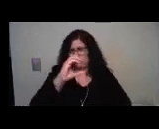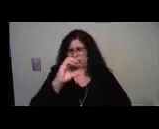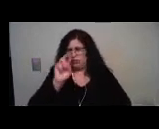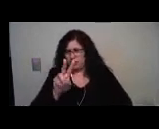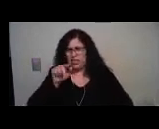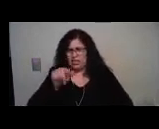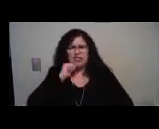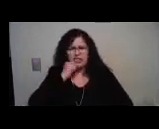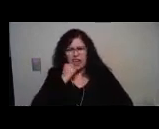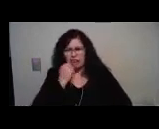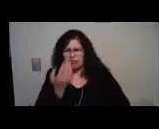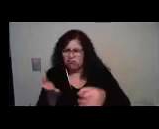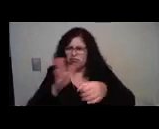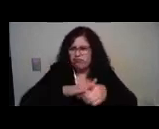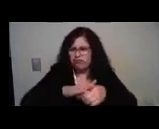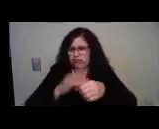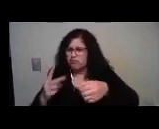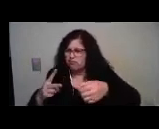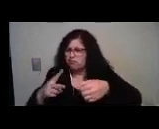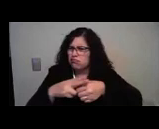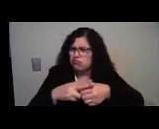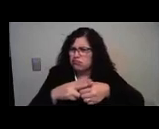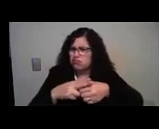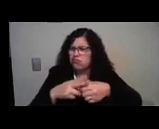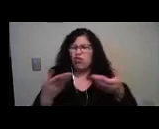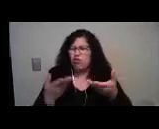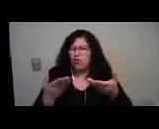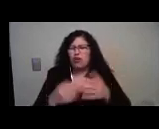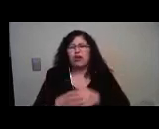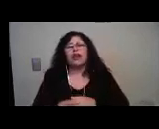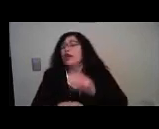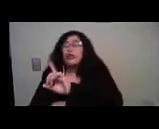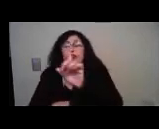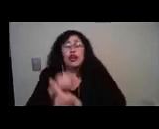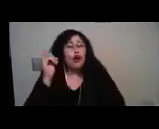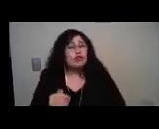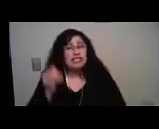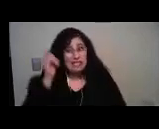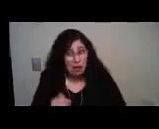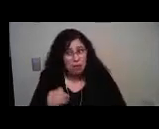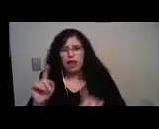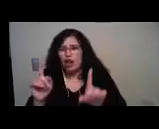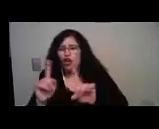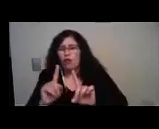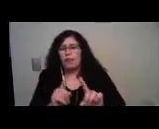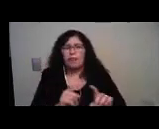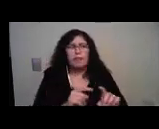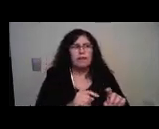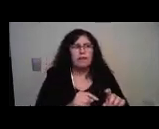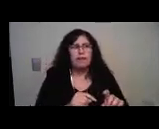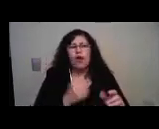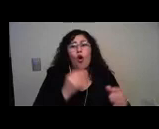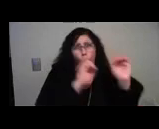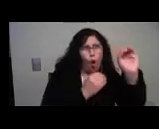una obstrucción, ¿cierto? No siempre, ya, no O cuando hay siempre. una hemorragia. Cuando